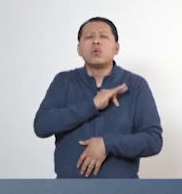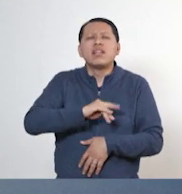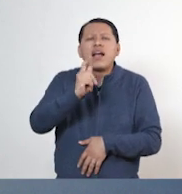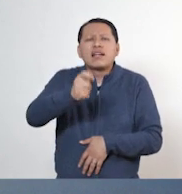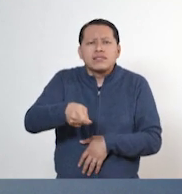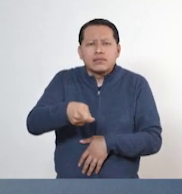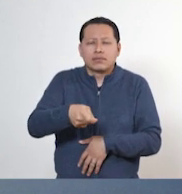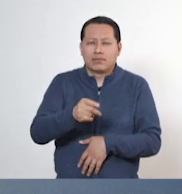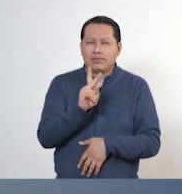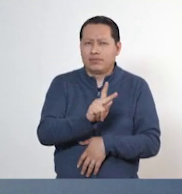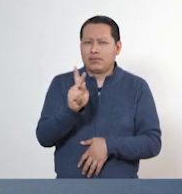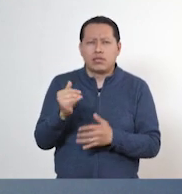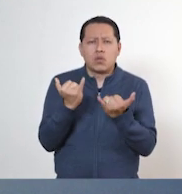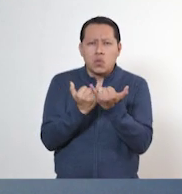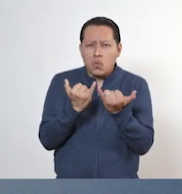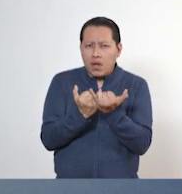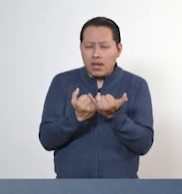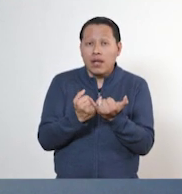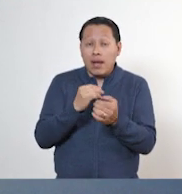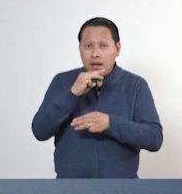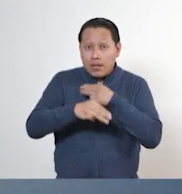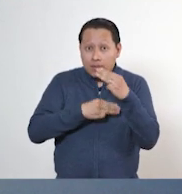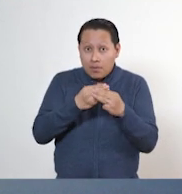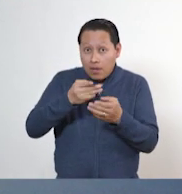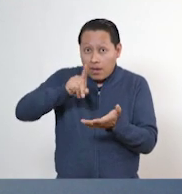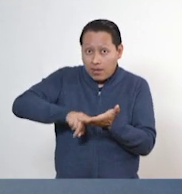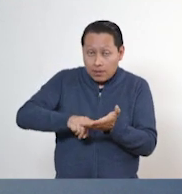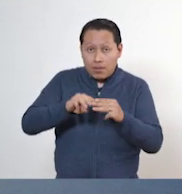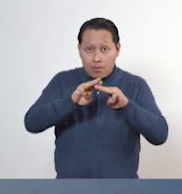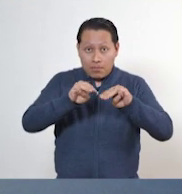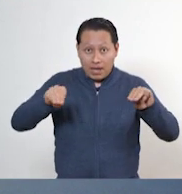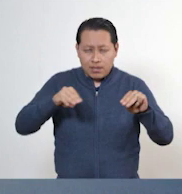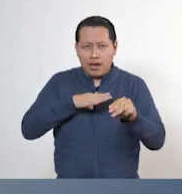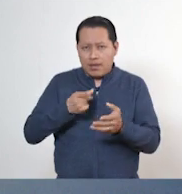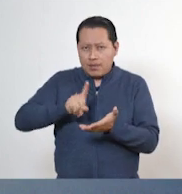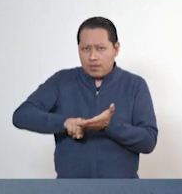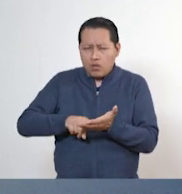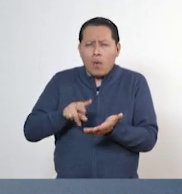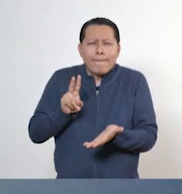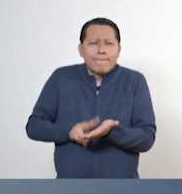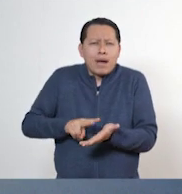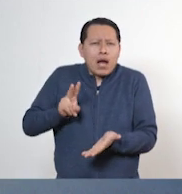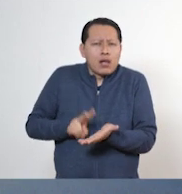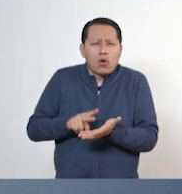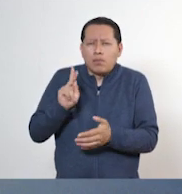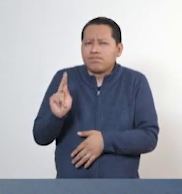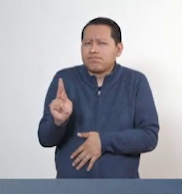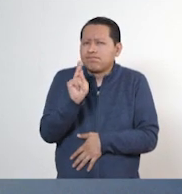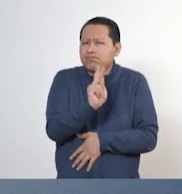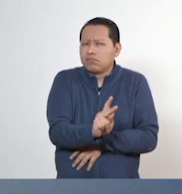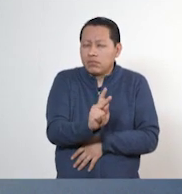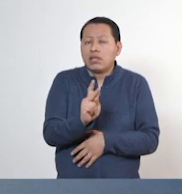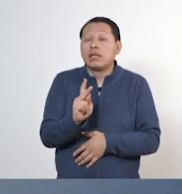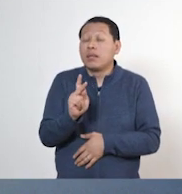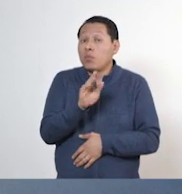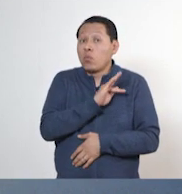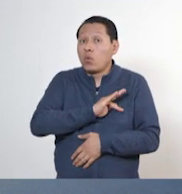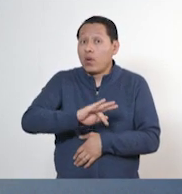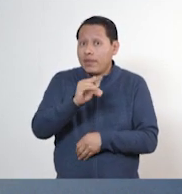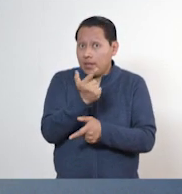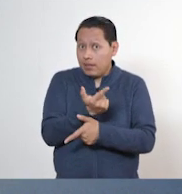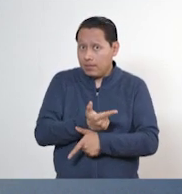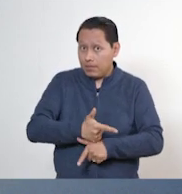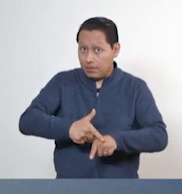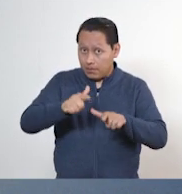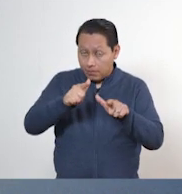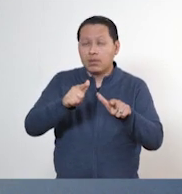los tesoros que encierra la tierra ni el mar encubre. Por la libertad, así como por la honra, se puede